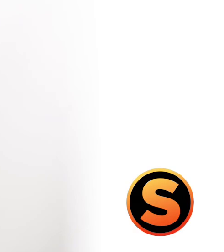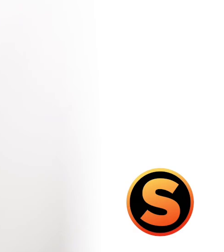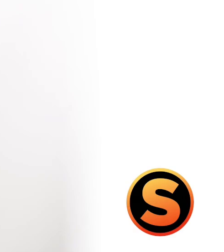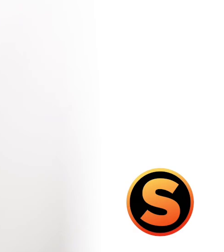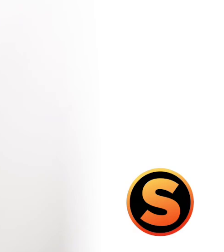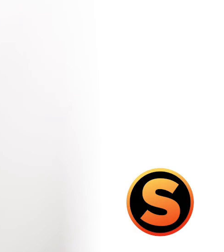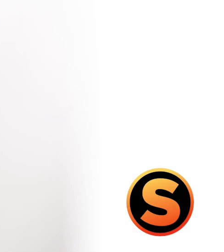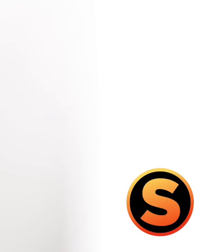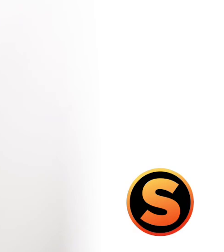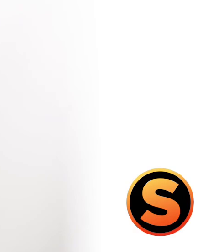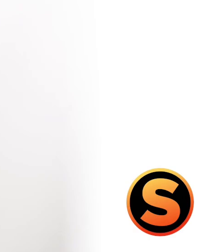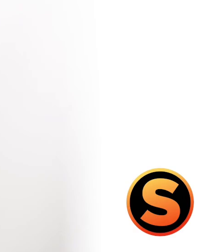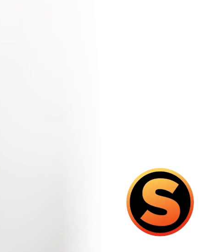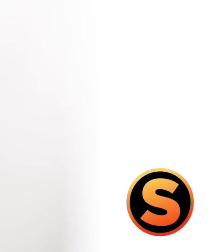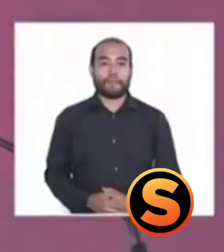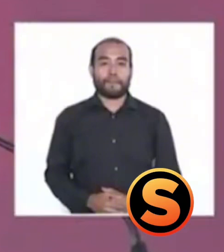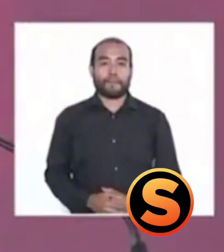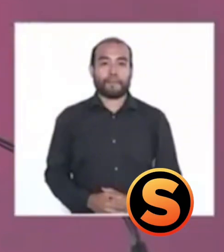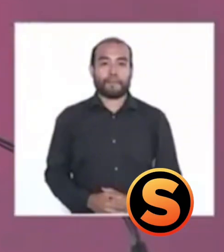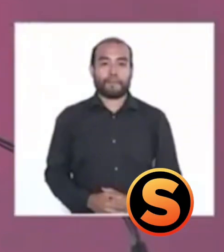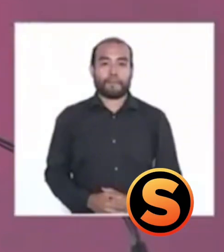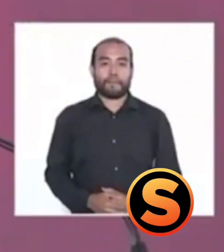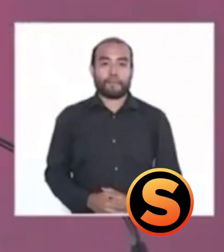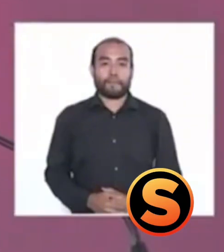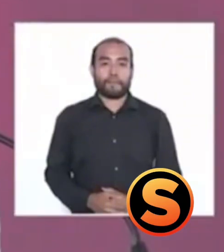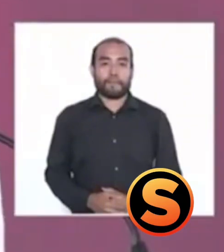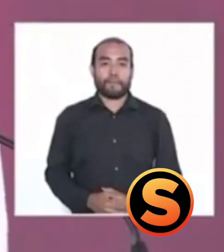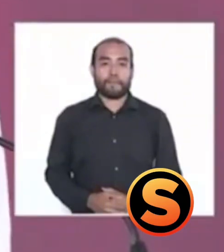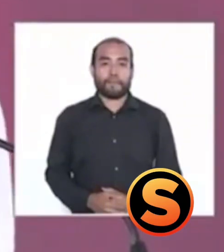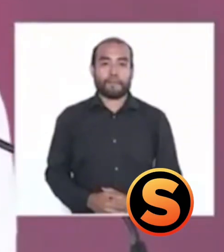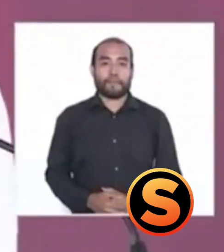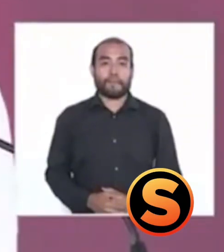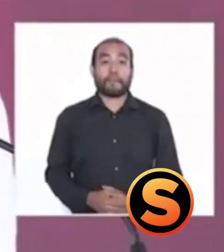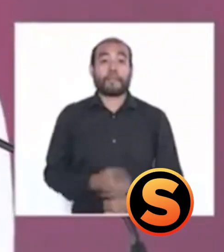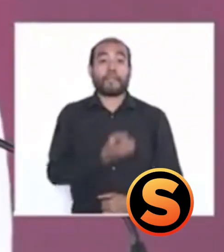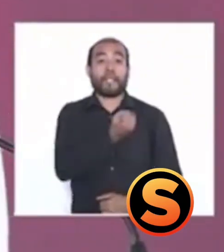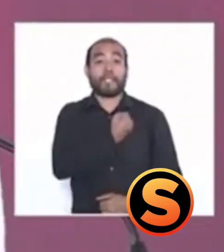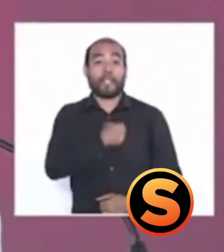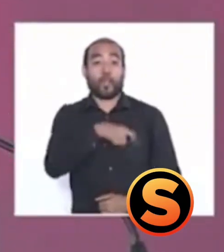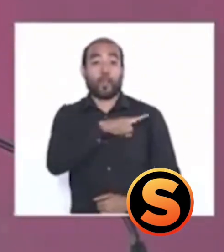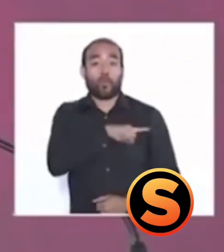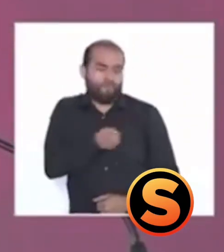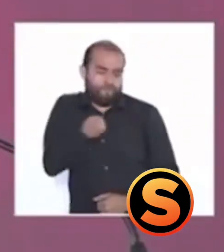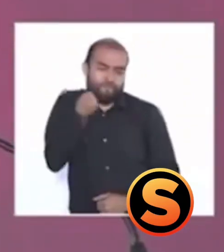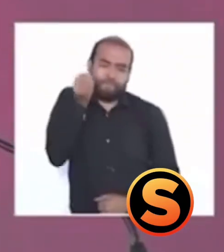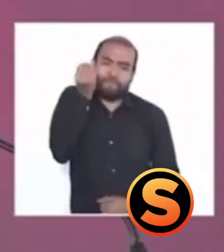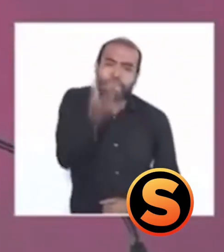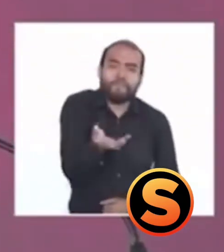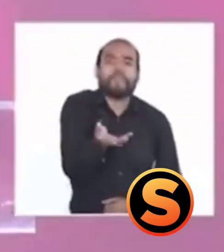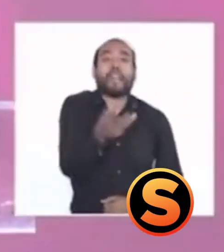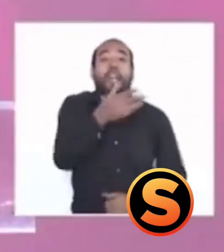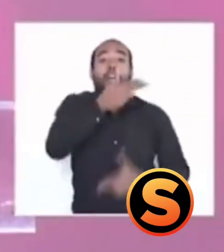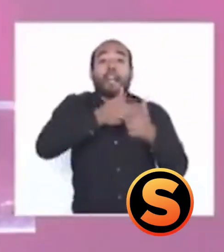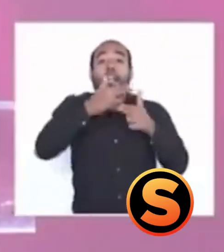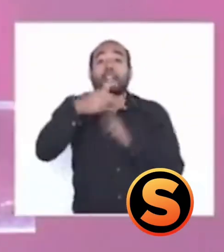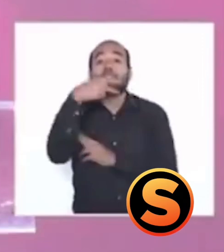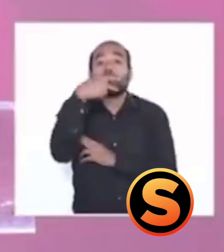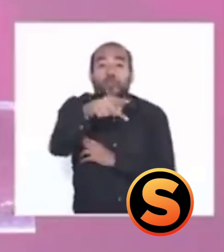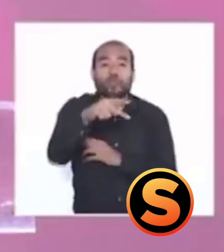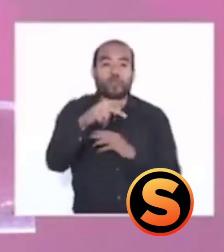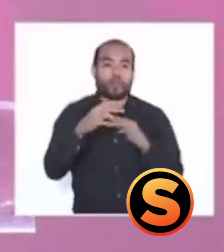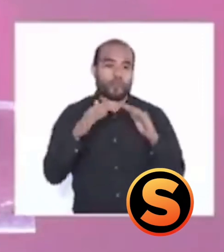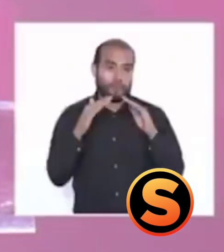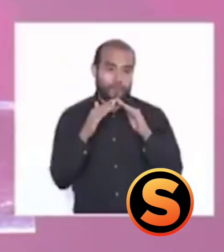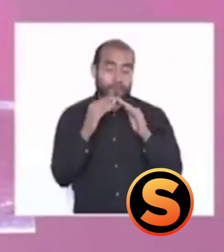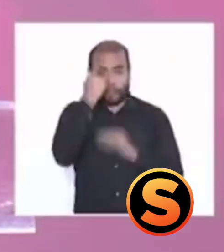a la salud para los adultos mayores. Vamos a llevar la salud a su domicilio para que ustedes